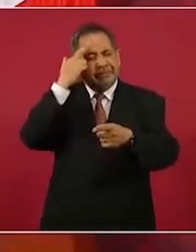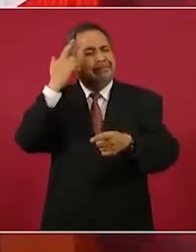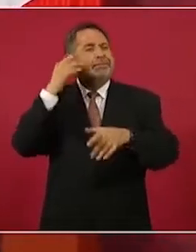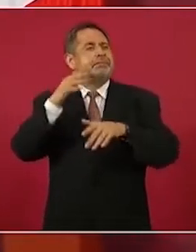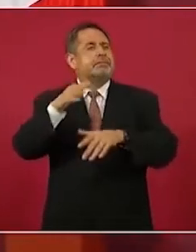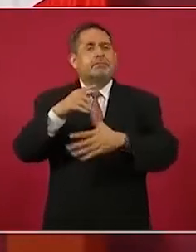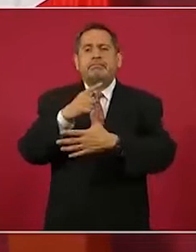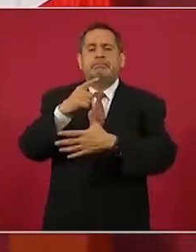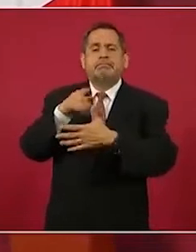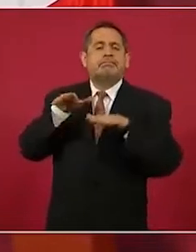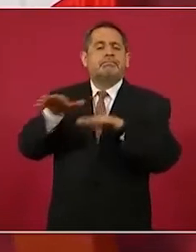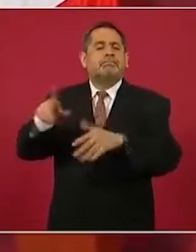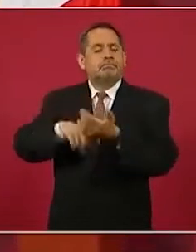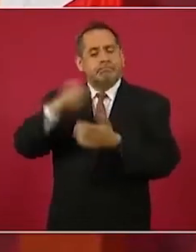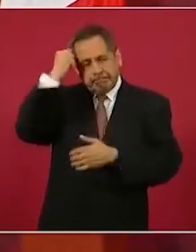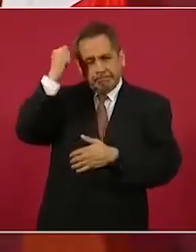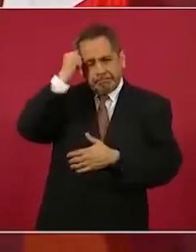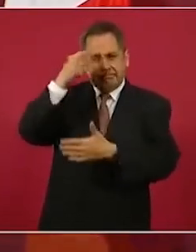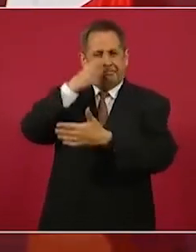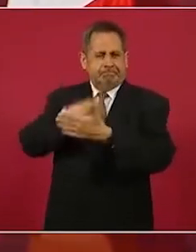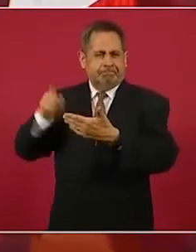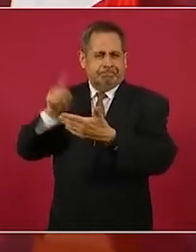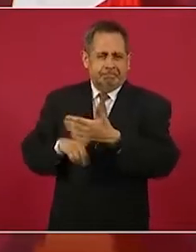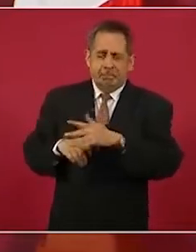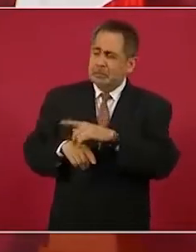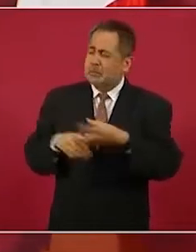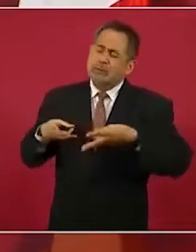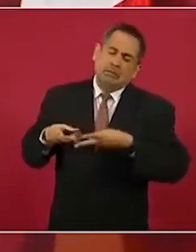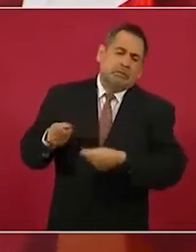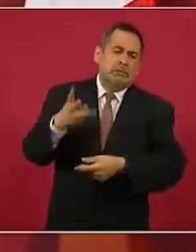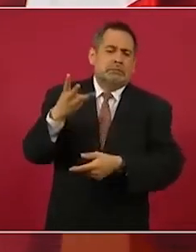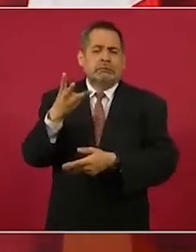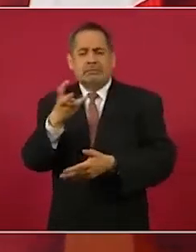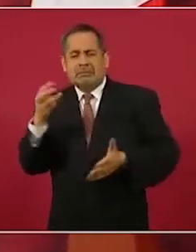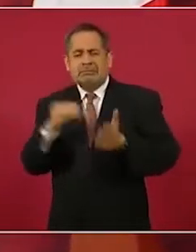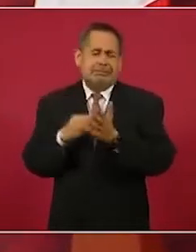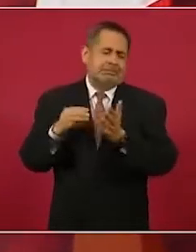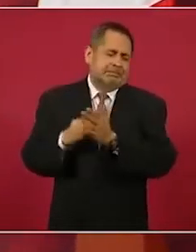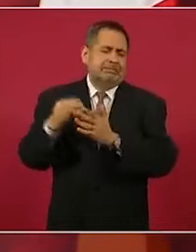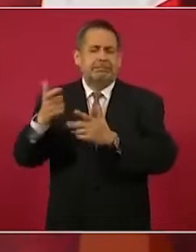nos había costado el cancelar el aeropuerto de Texcoco